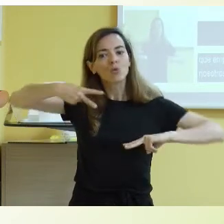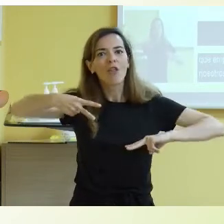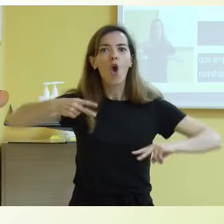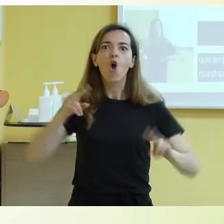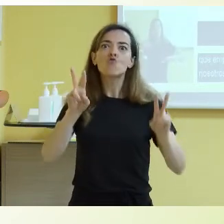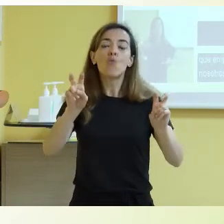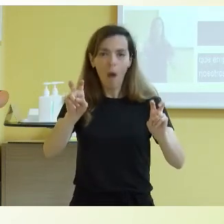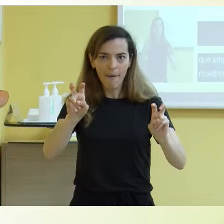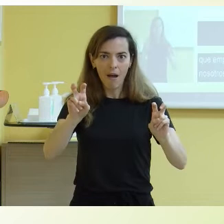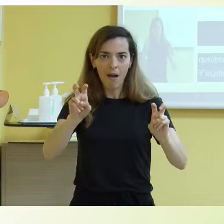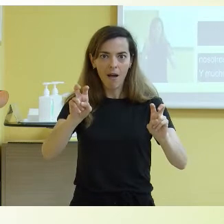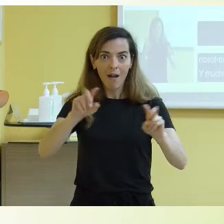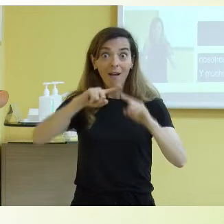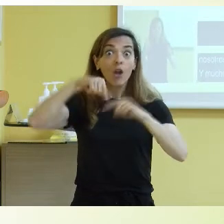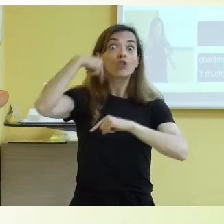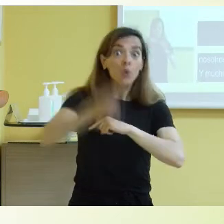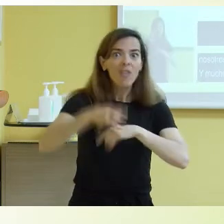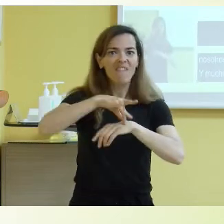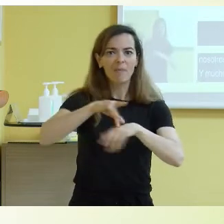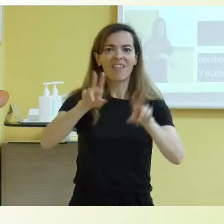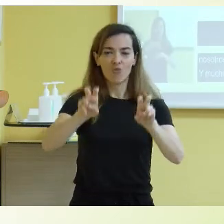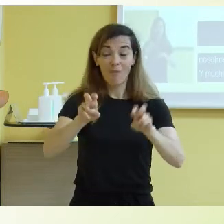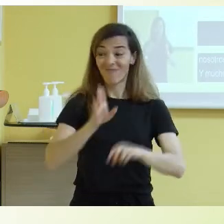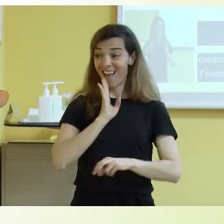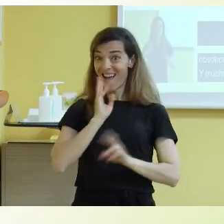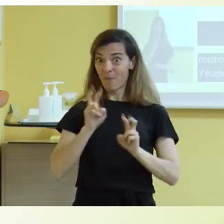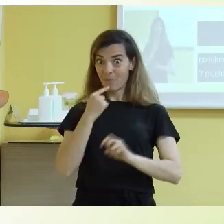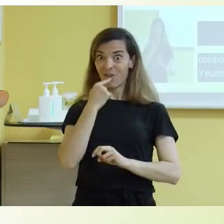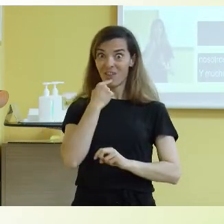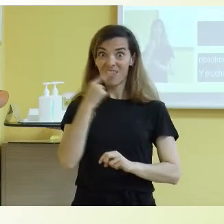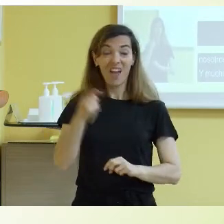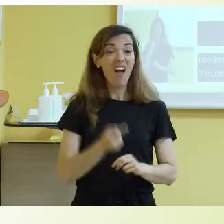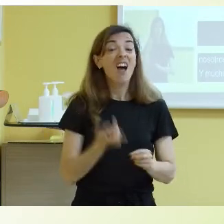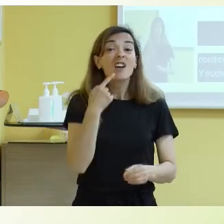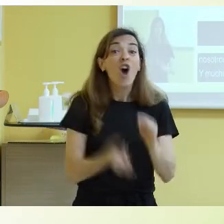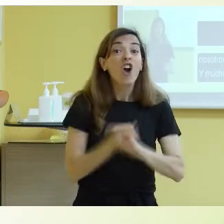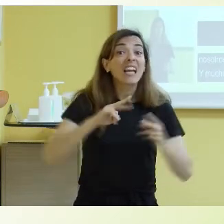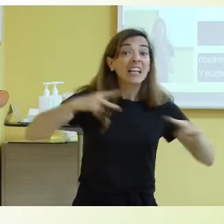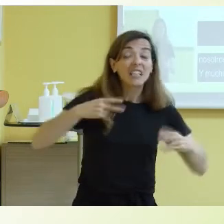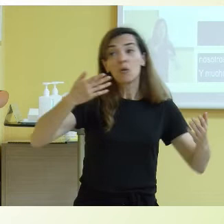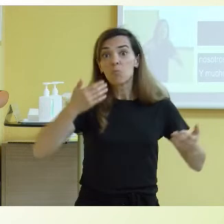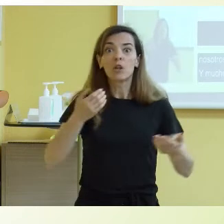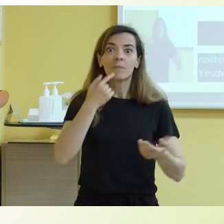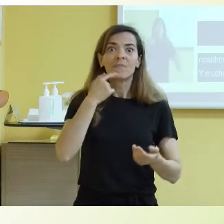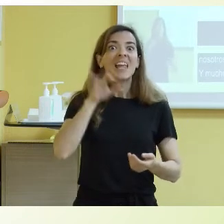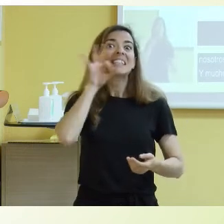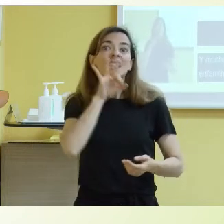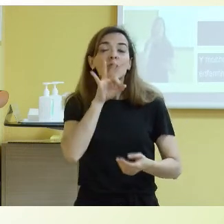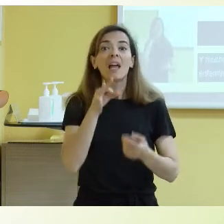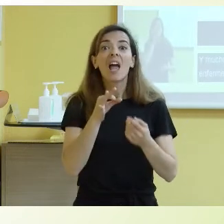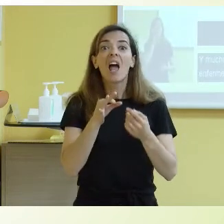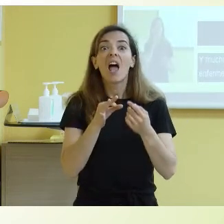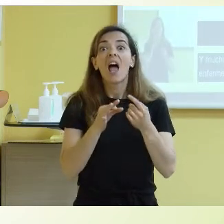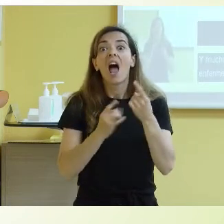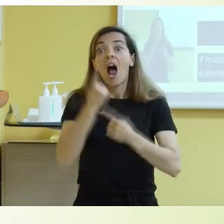realmente derivan en nuevas enfermedades. Lo que antes comentaba al principio. Epilepsia cristogenética, pues ahora mismo tenemos un cuadro sindrómico que incluye